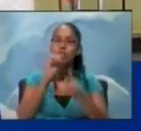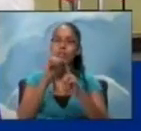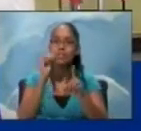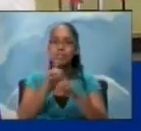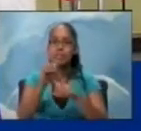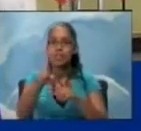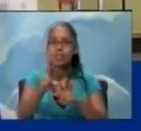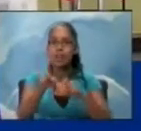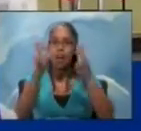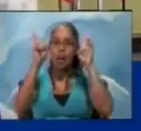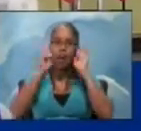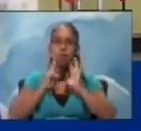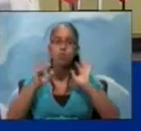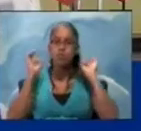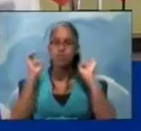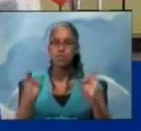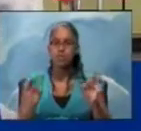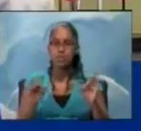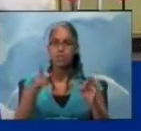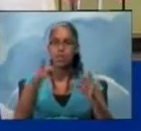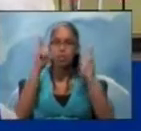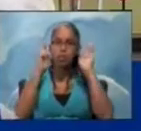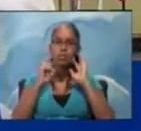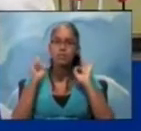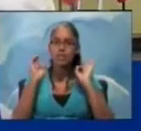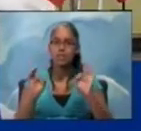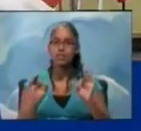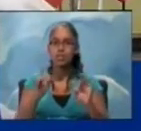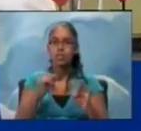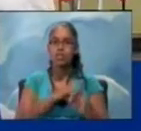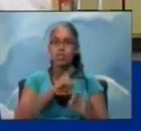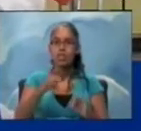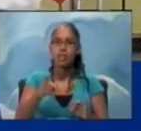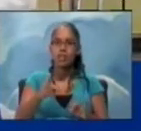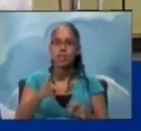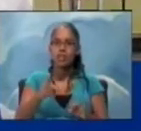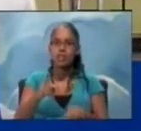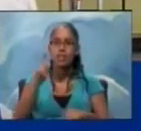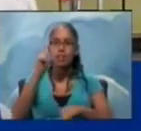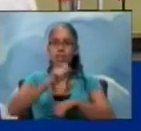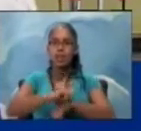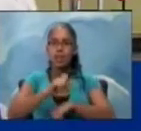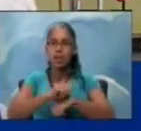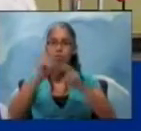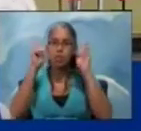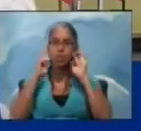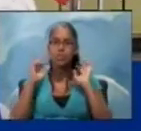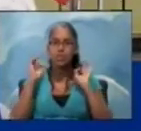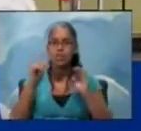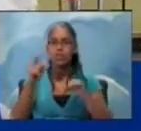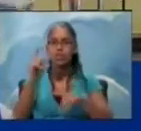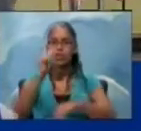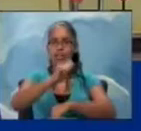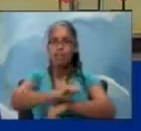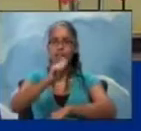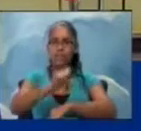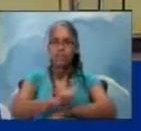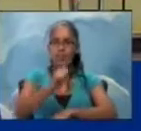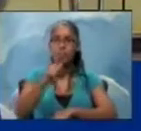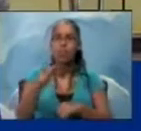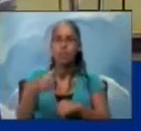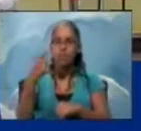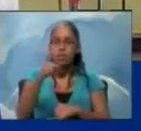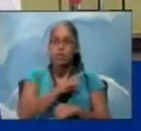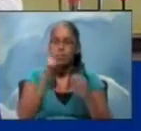la purificación. ¿La purificación de qué? Del templo. La purificación del templo. Y después